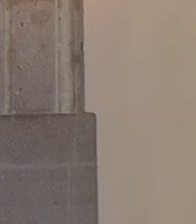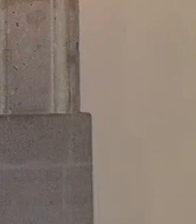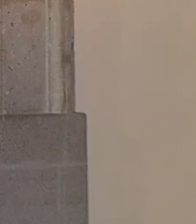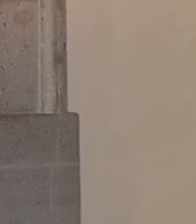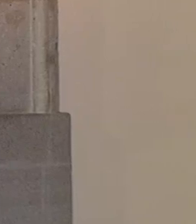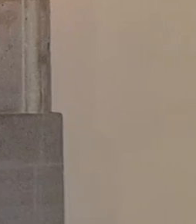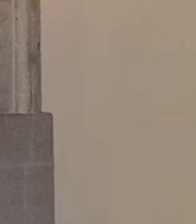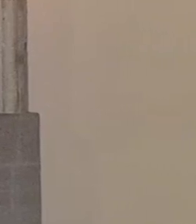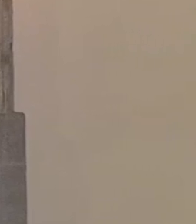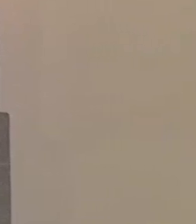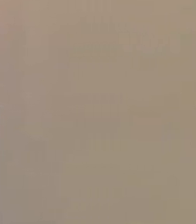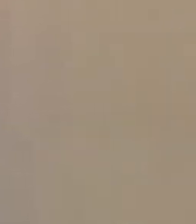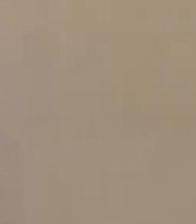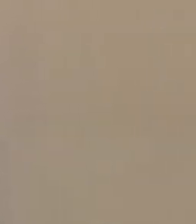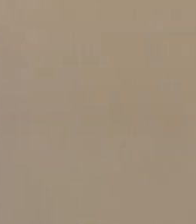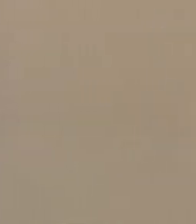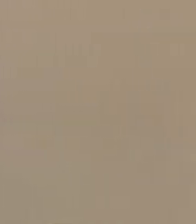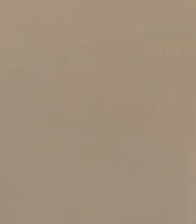diga